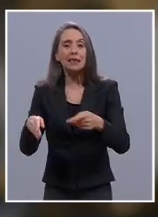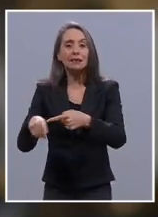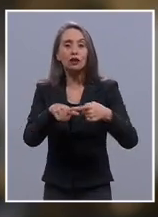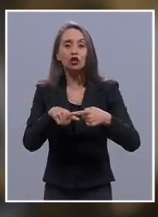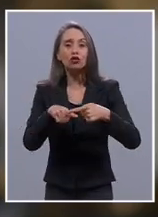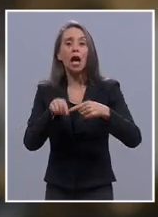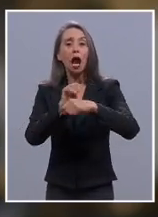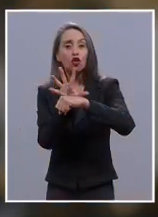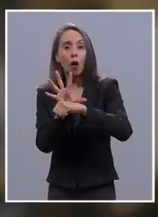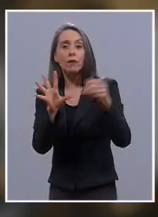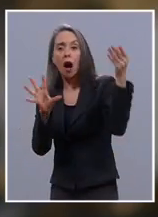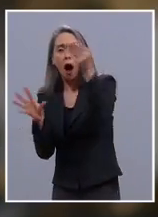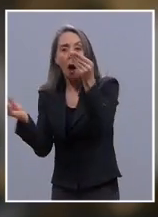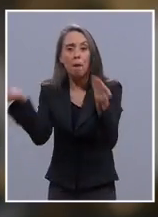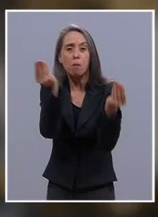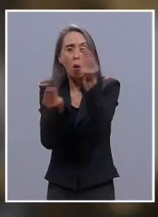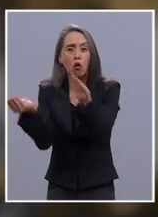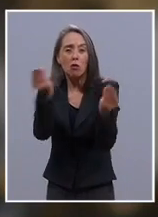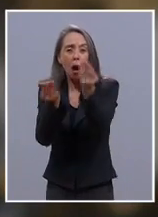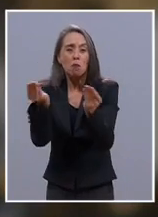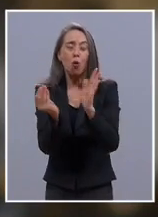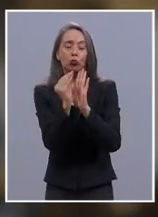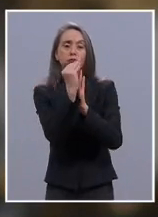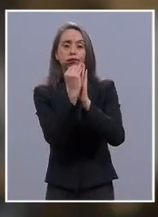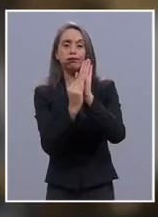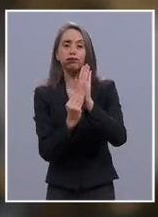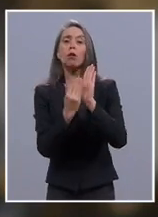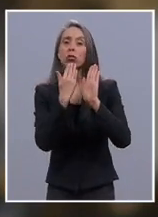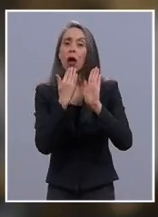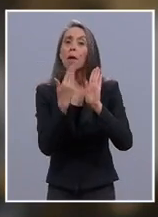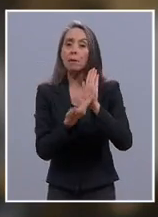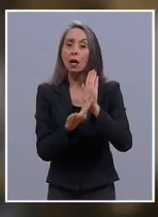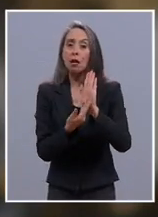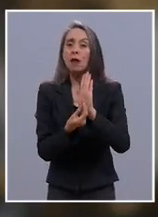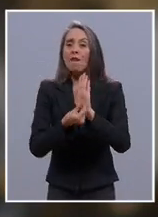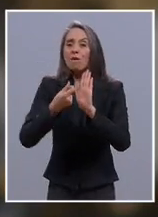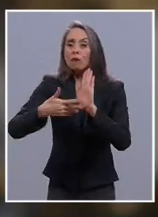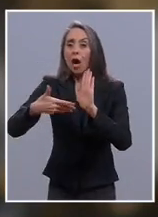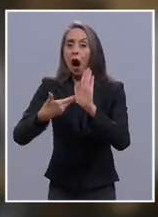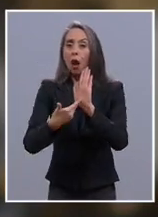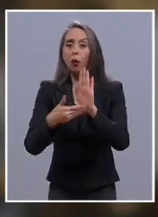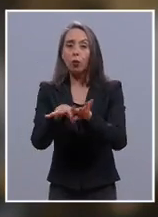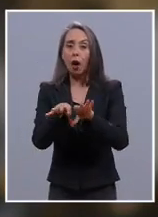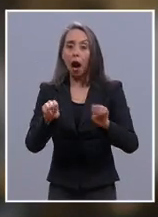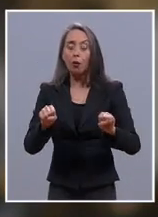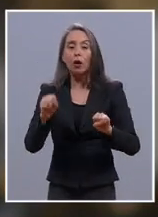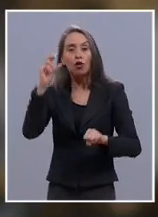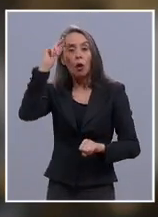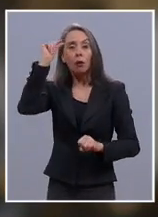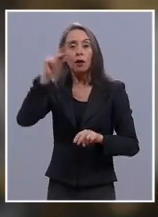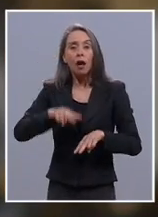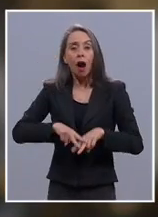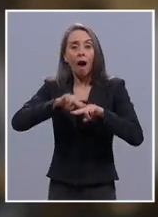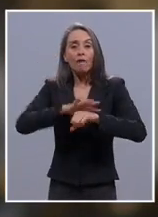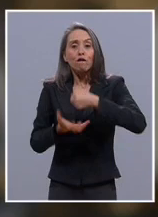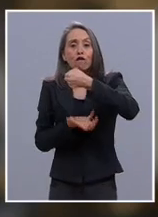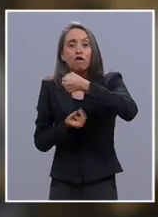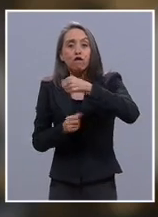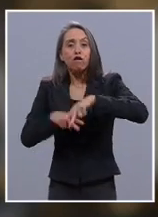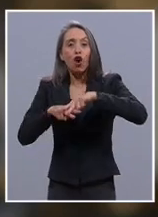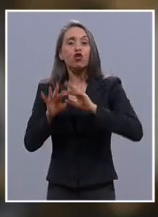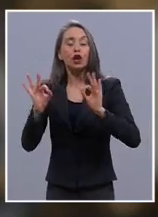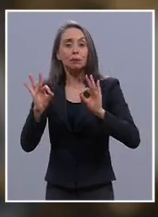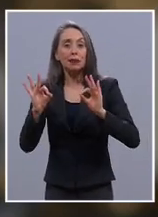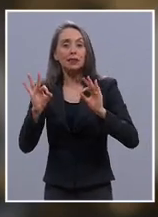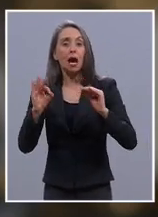comité también entregaron sus aportes este valioso acuerdo crea un fondo extraordinario por